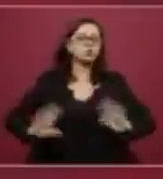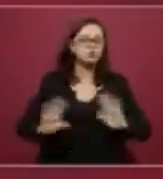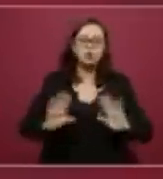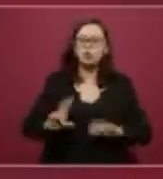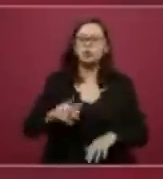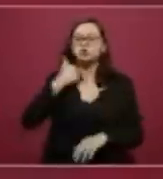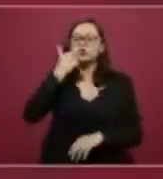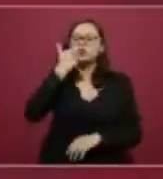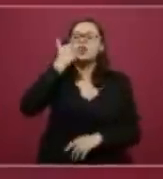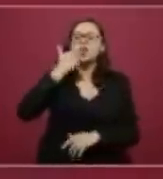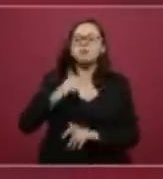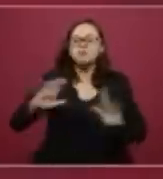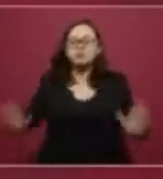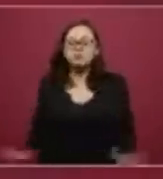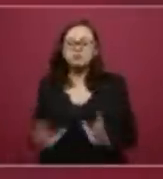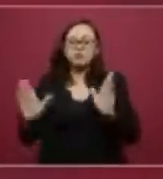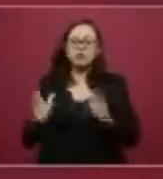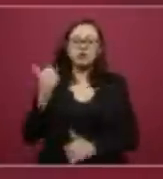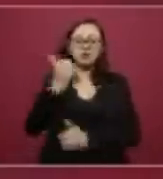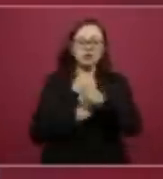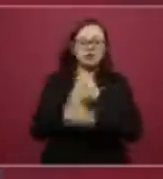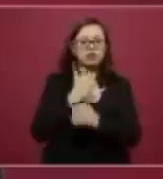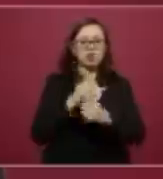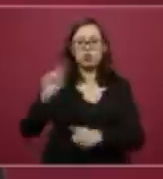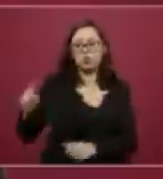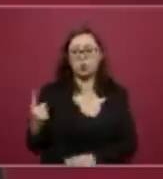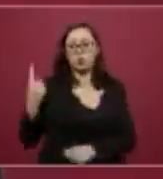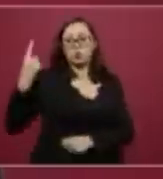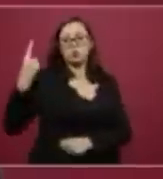competencia, que no haya monopolio,